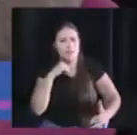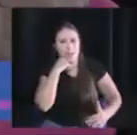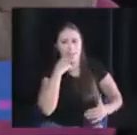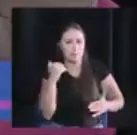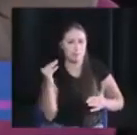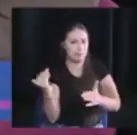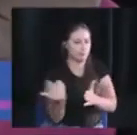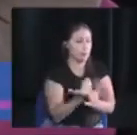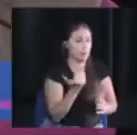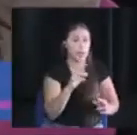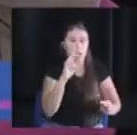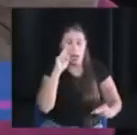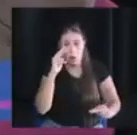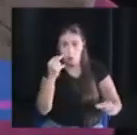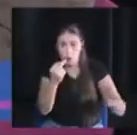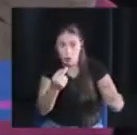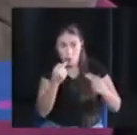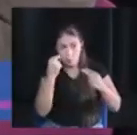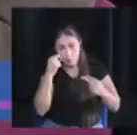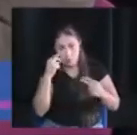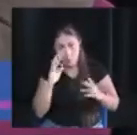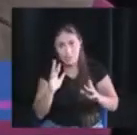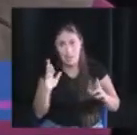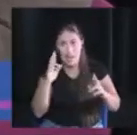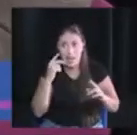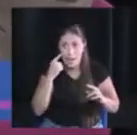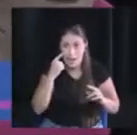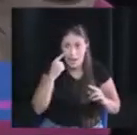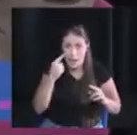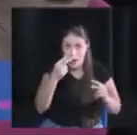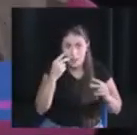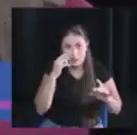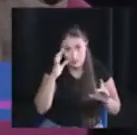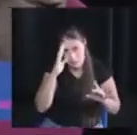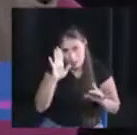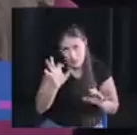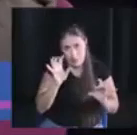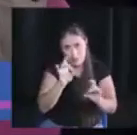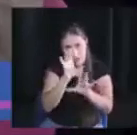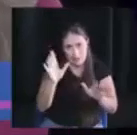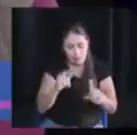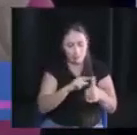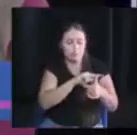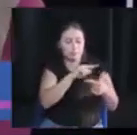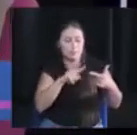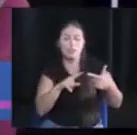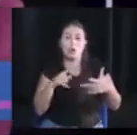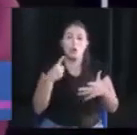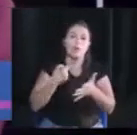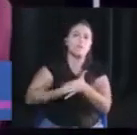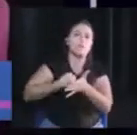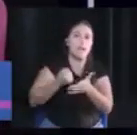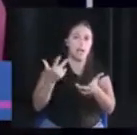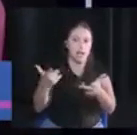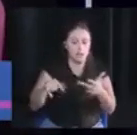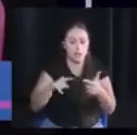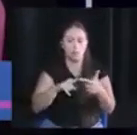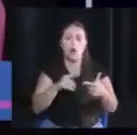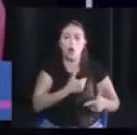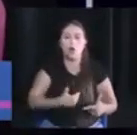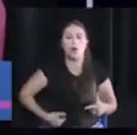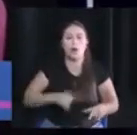quienes nos estén haciendo el honor a mí, por lo menos de escucharme, lo tengan claro. Segundo intento, gobierno del